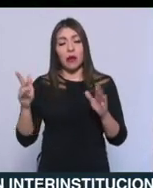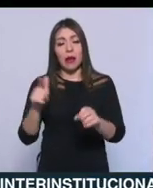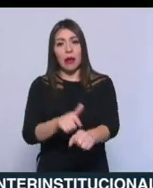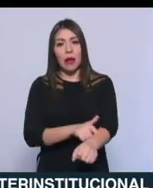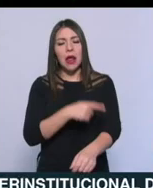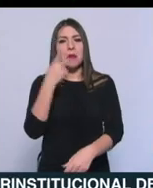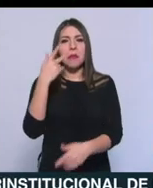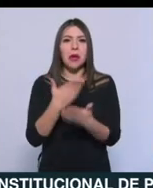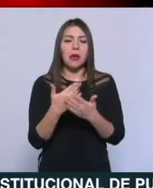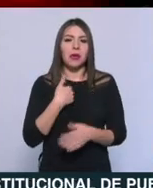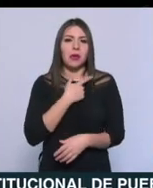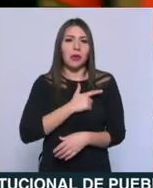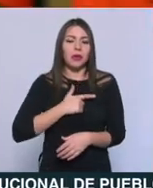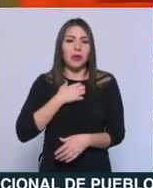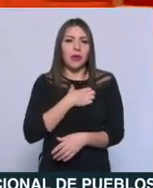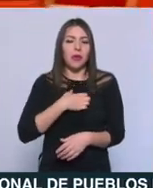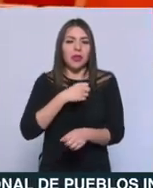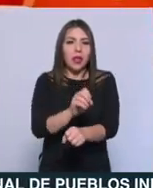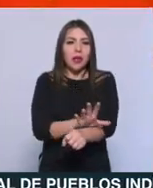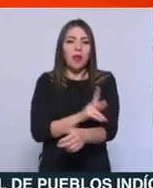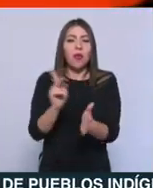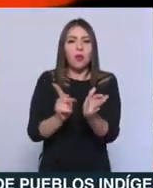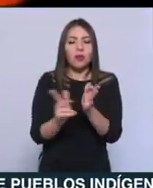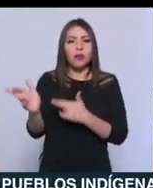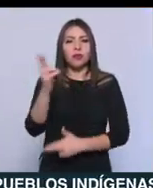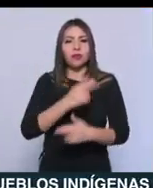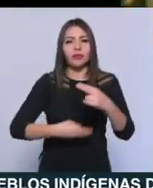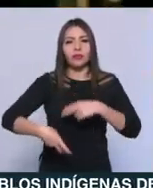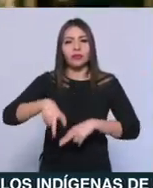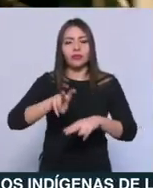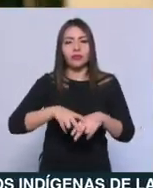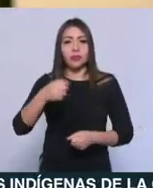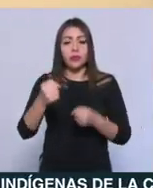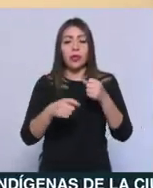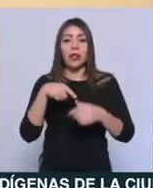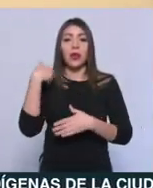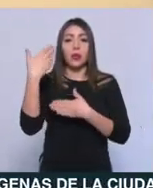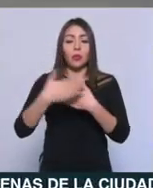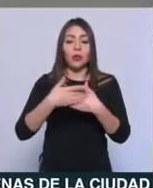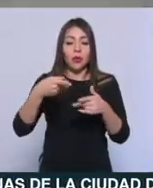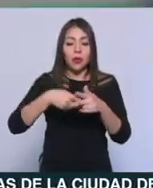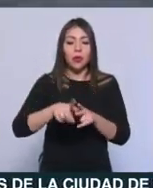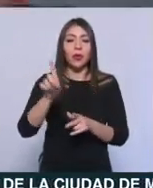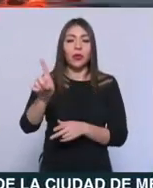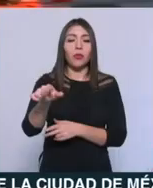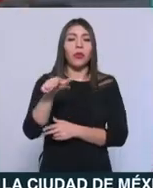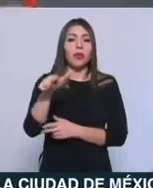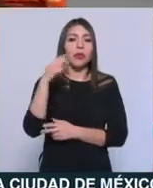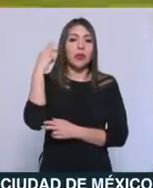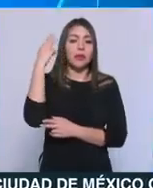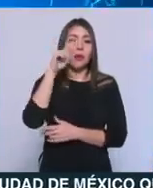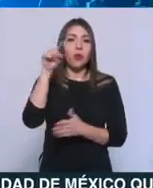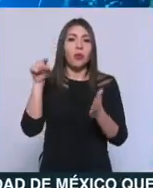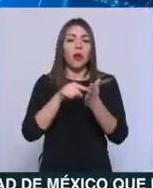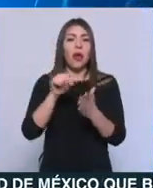el coche en Melbourne, declaró Checo. El Mundial de la Fórmula 1 comienza este domingo 17 de marzo con la carrera en Melbourne,